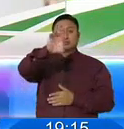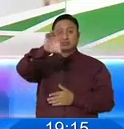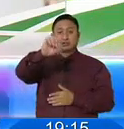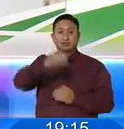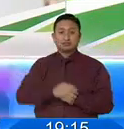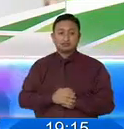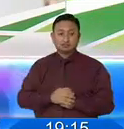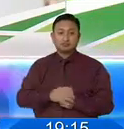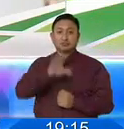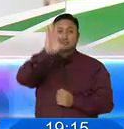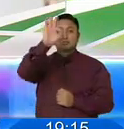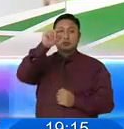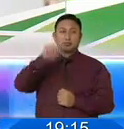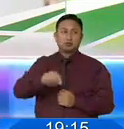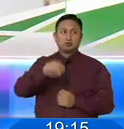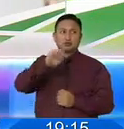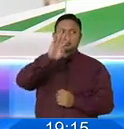Son